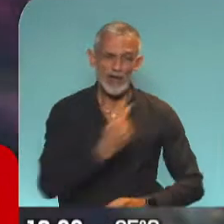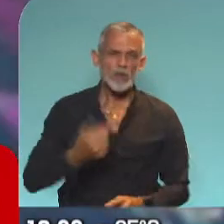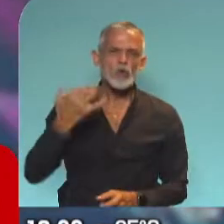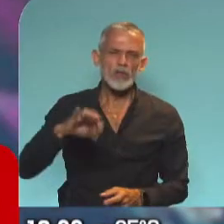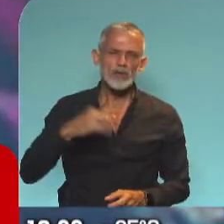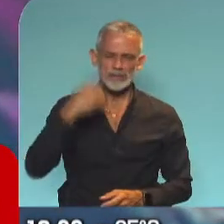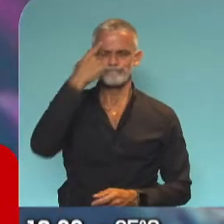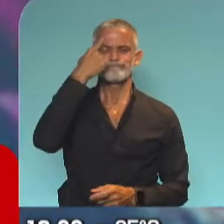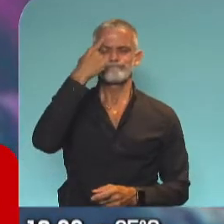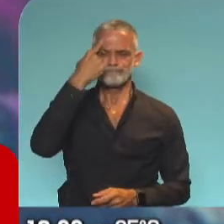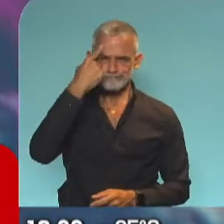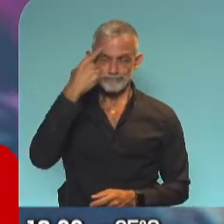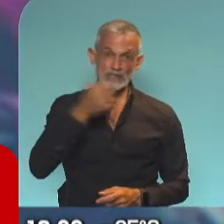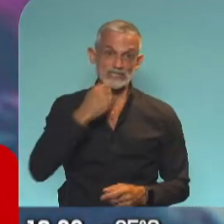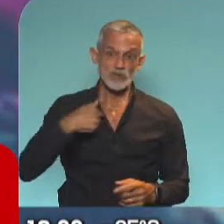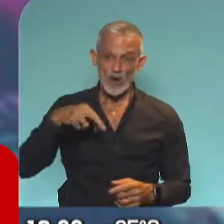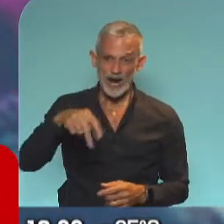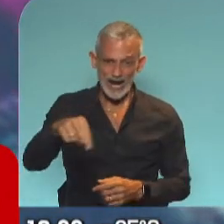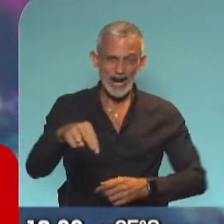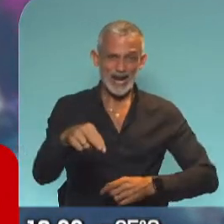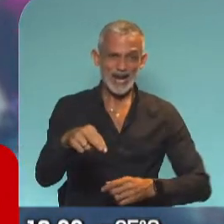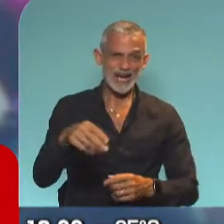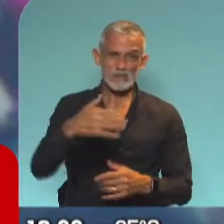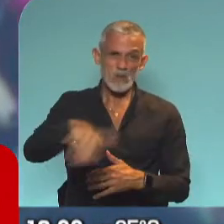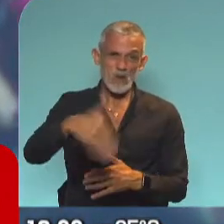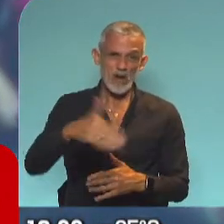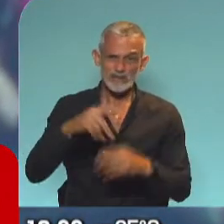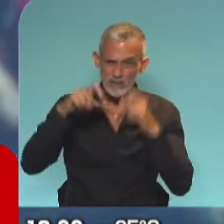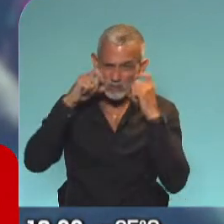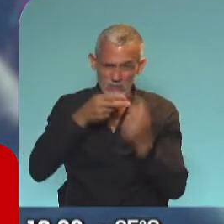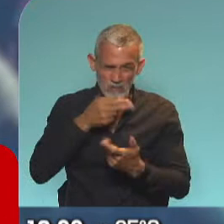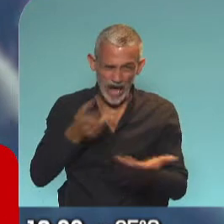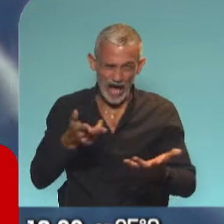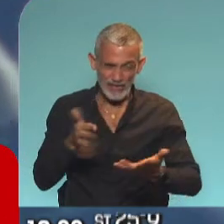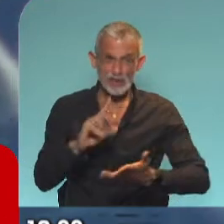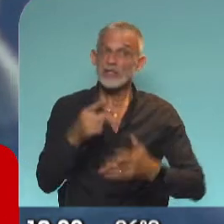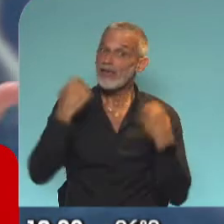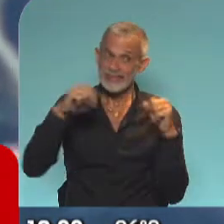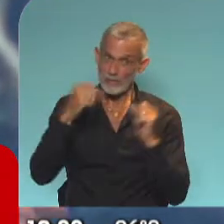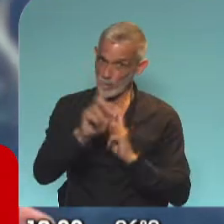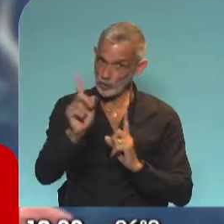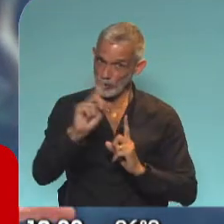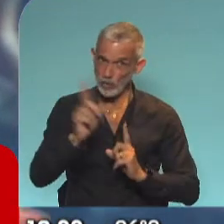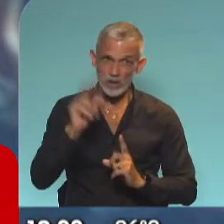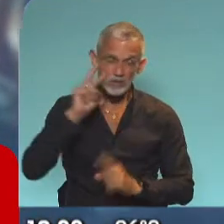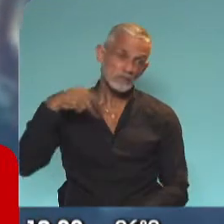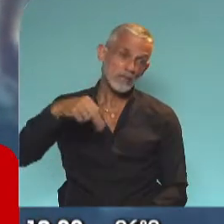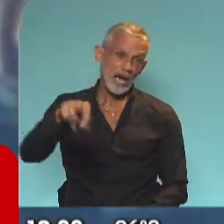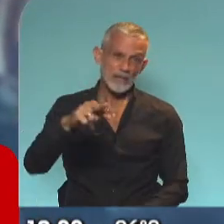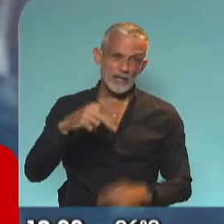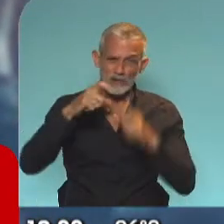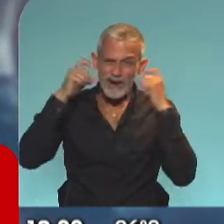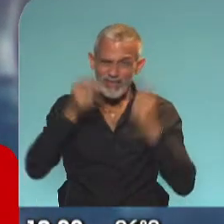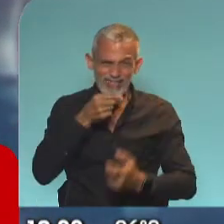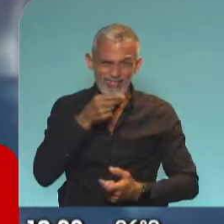tomar controles? Que hoy si uno camina por la calle ve que hay gente que, por ejemplo, ni siquiera usa barbijo, y no estoy hablando de hacer deportes, ves caminar gente por la calle